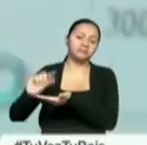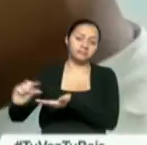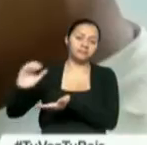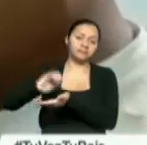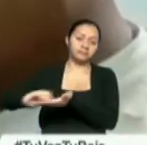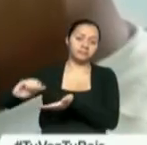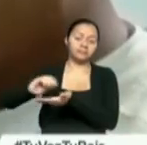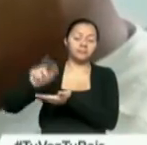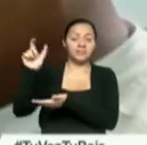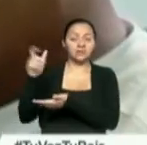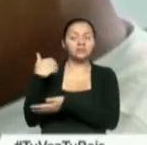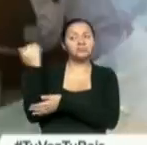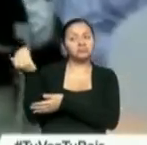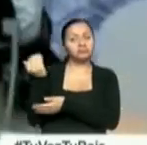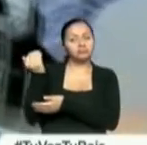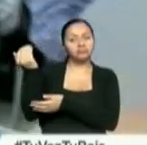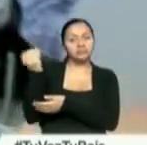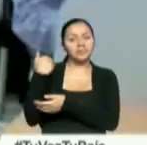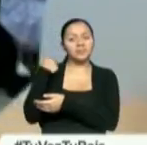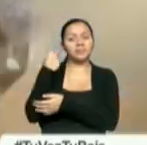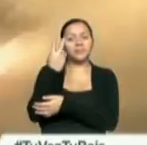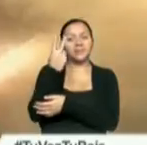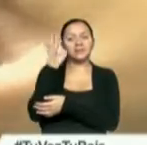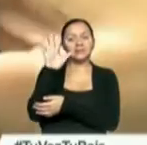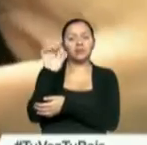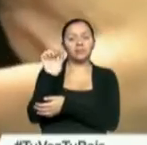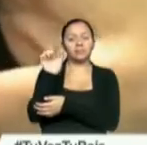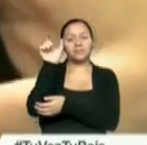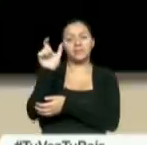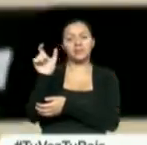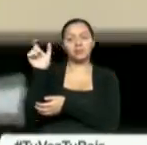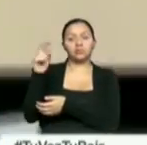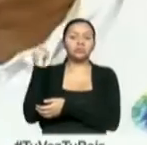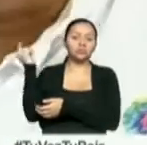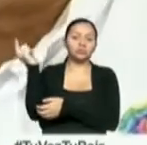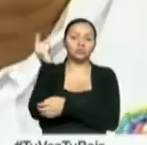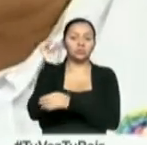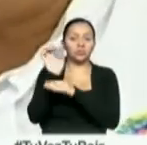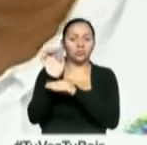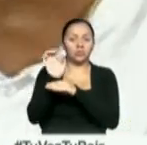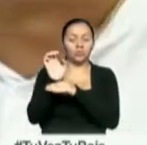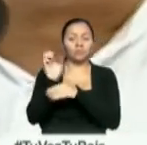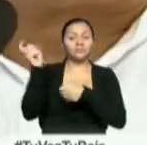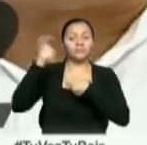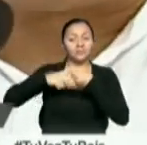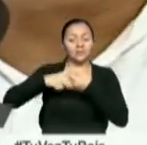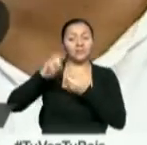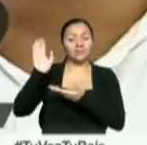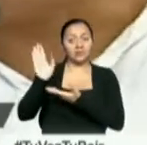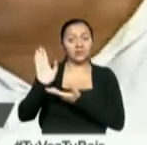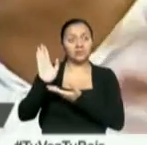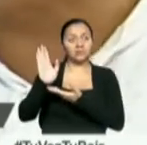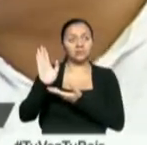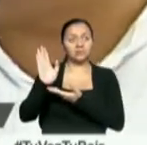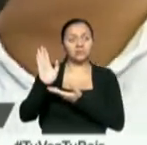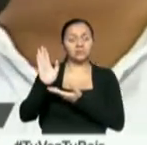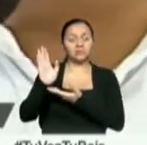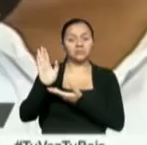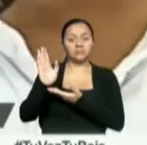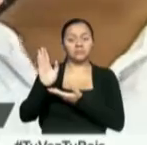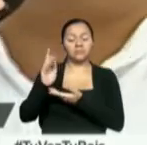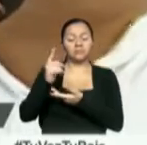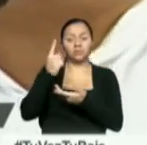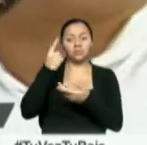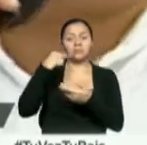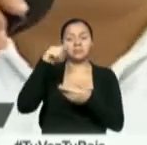desempleo al que han accedido más de 25 mil personas a nivel nacional trafic nacional 10 ha pasado un millón